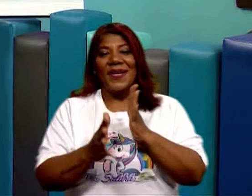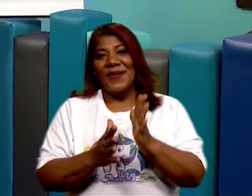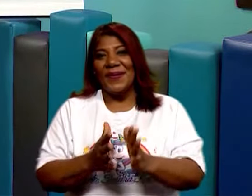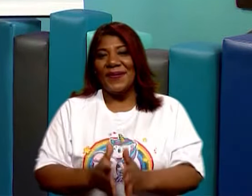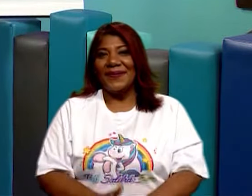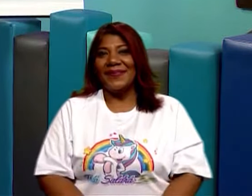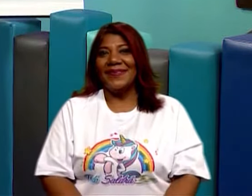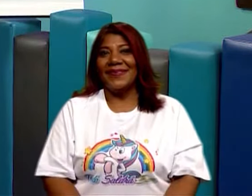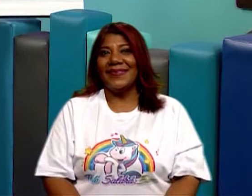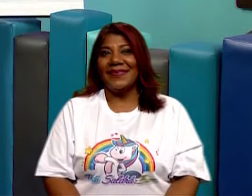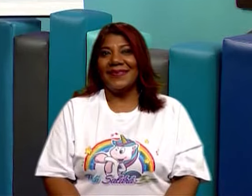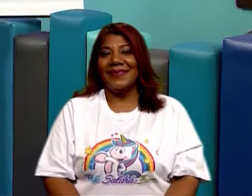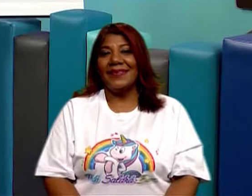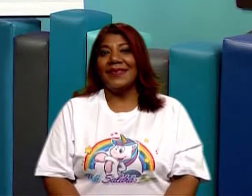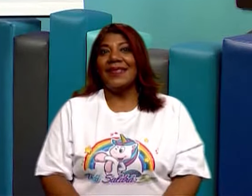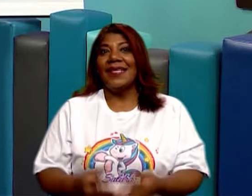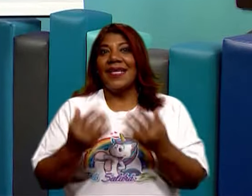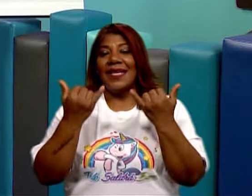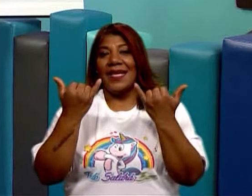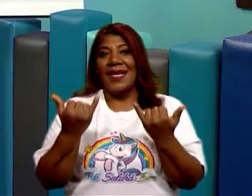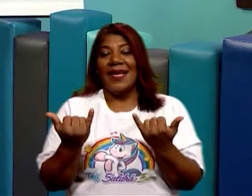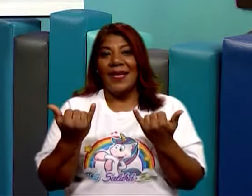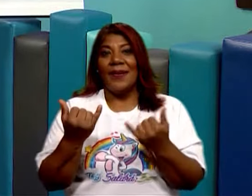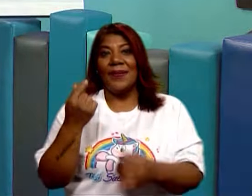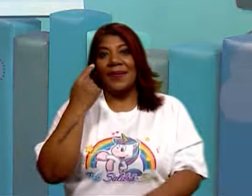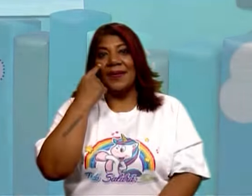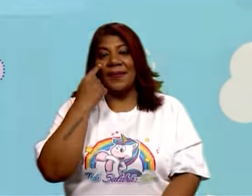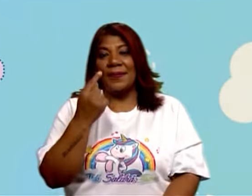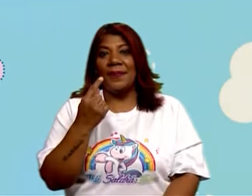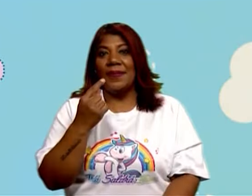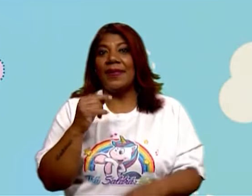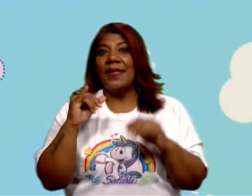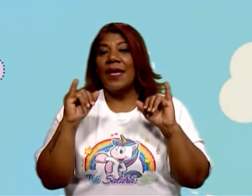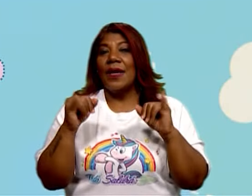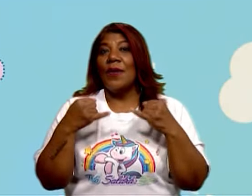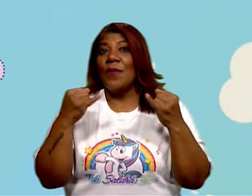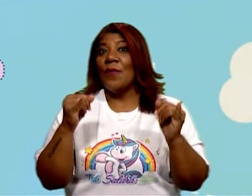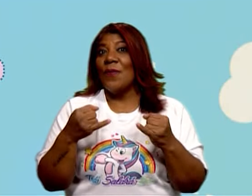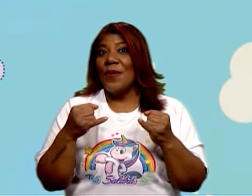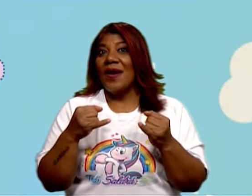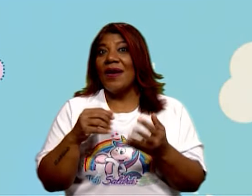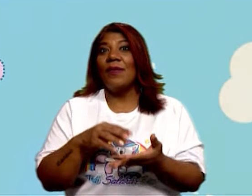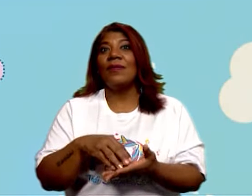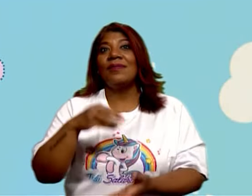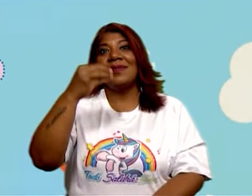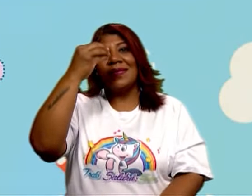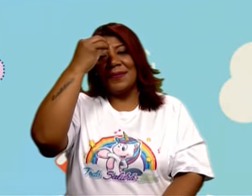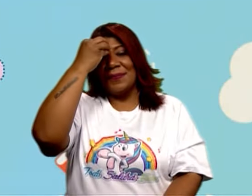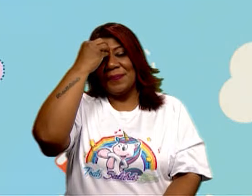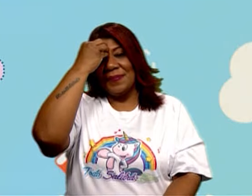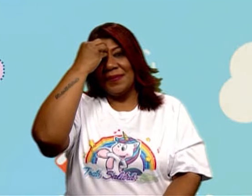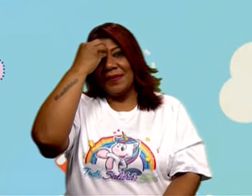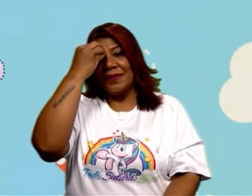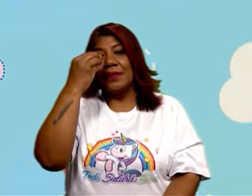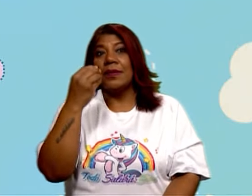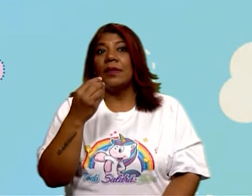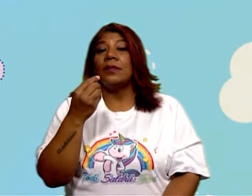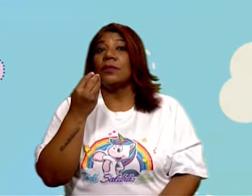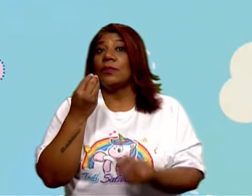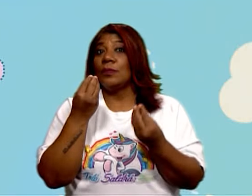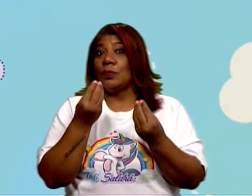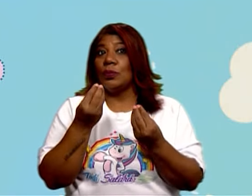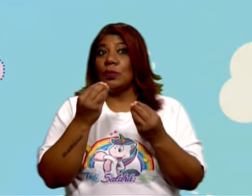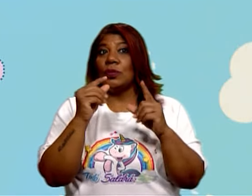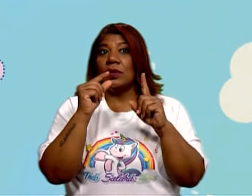provincia. Vamos a ver aquí. Dice, juego y aprendo. Ahí hay palabras